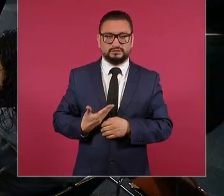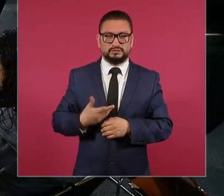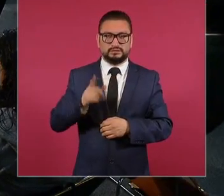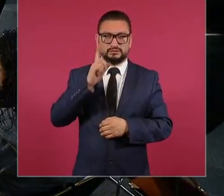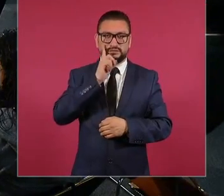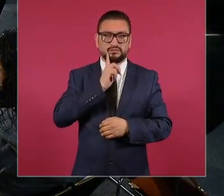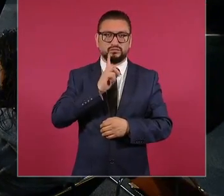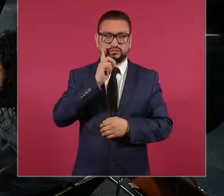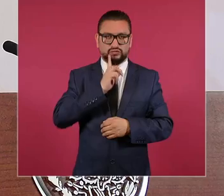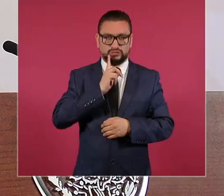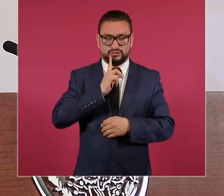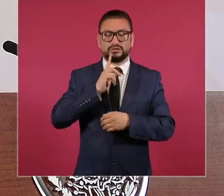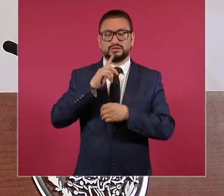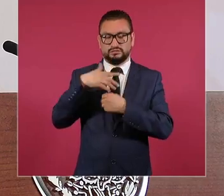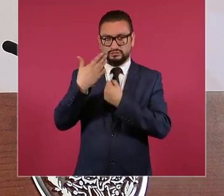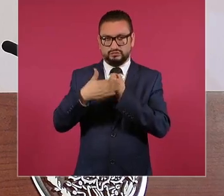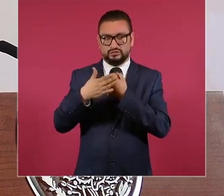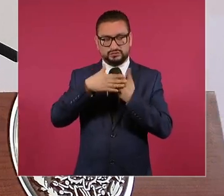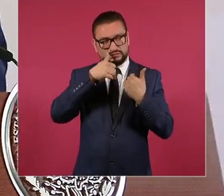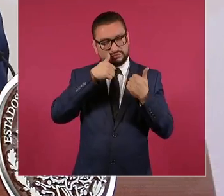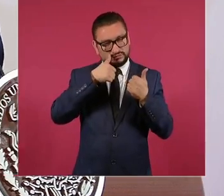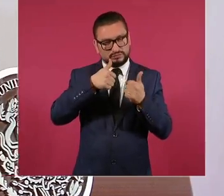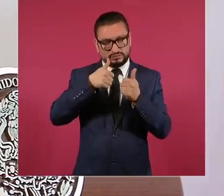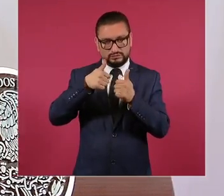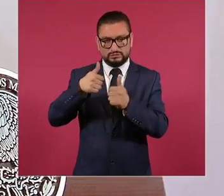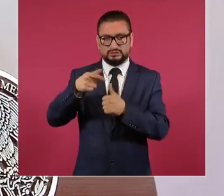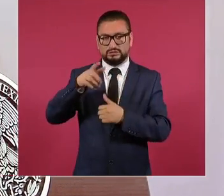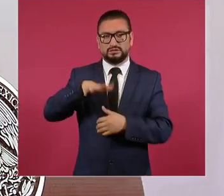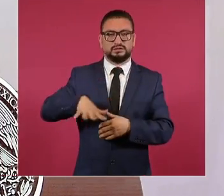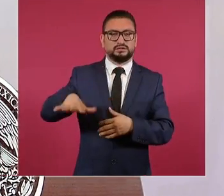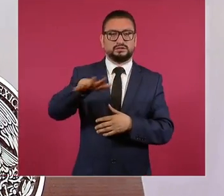va a atender todo eso